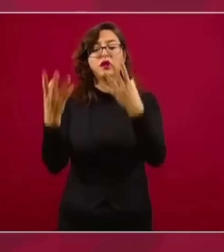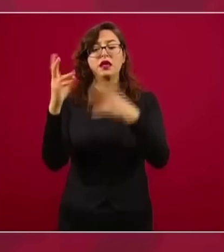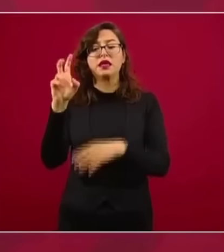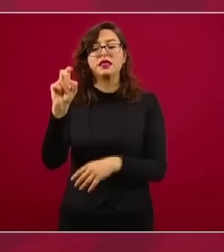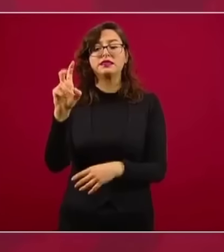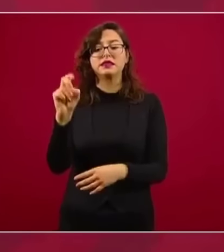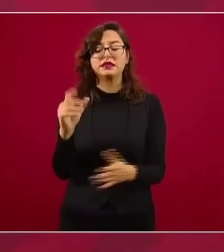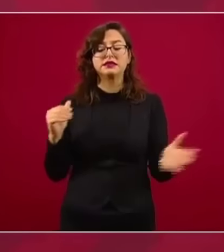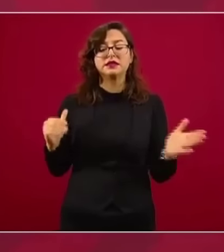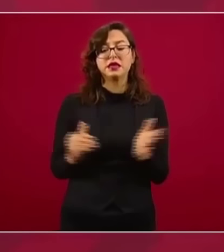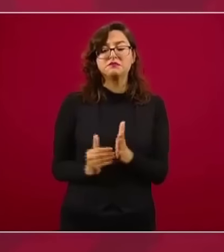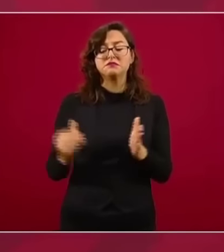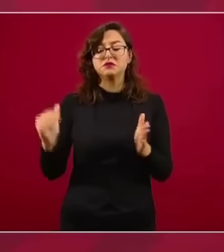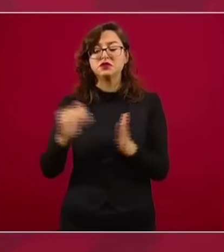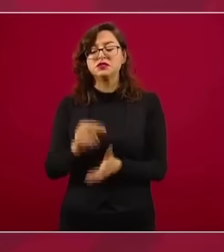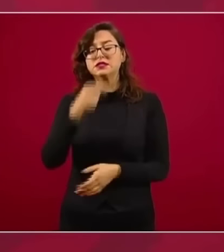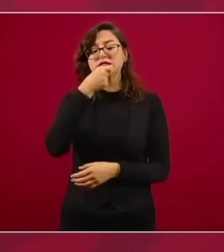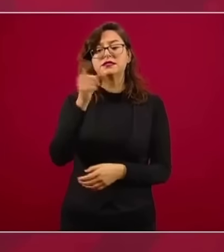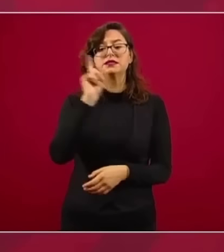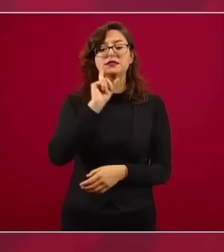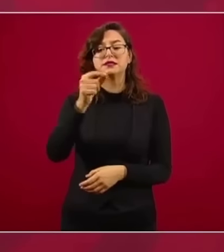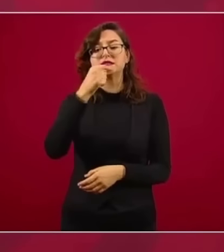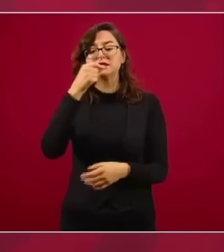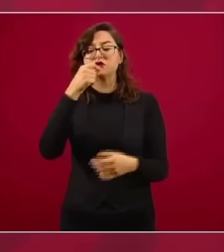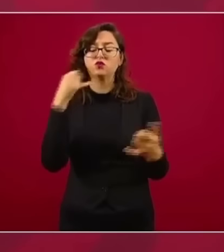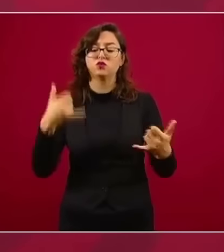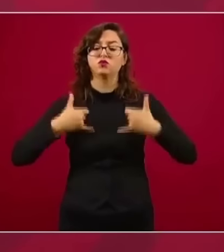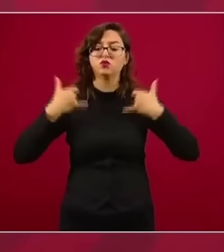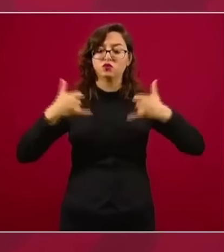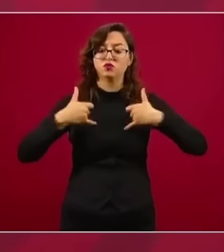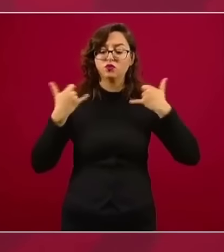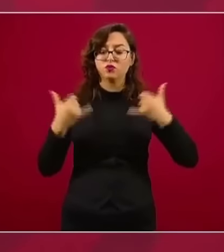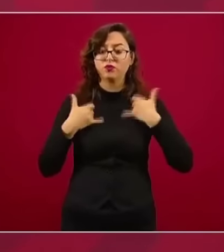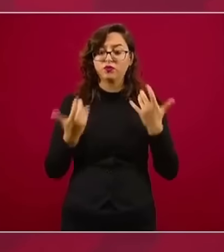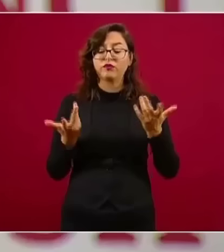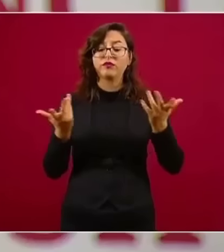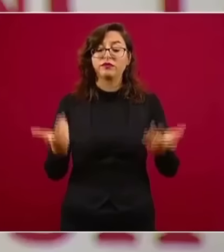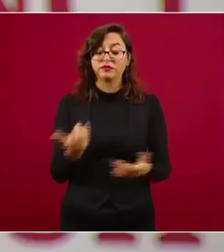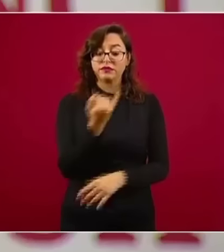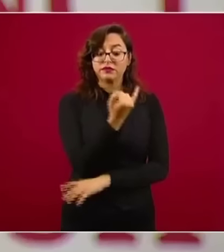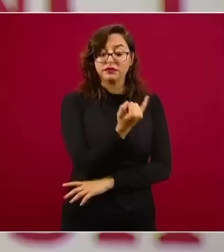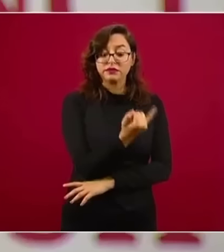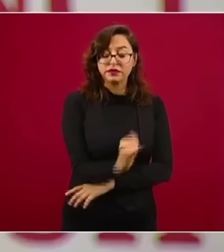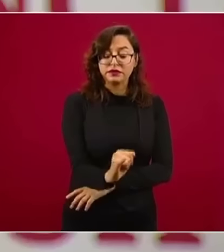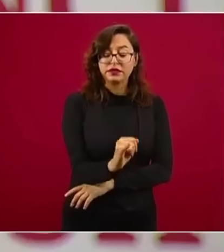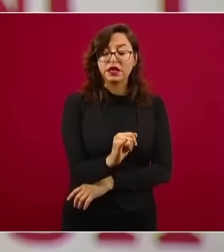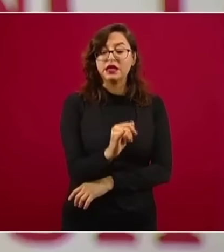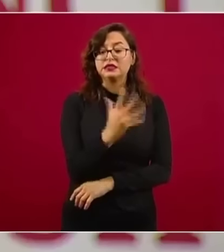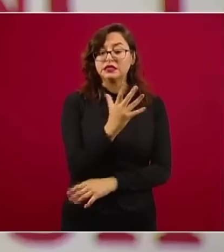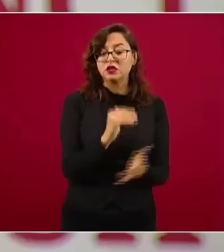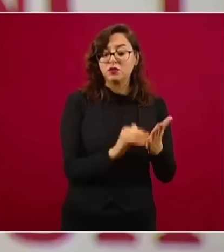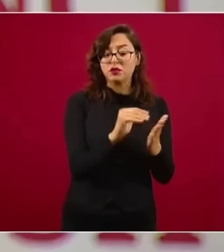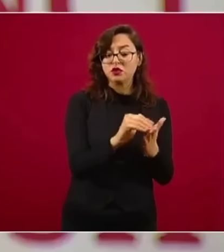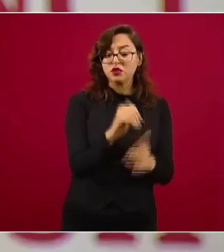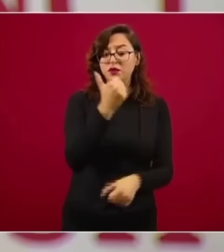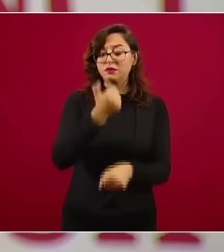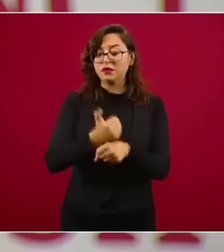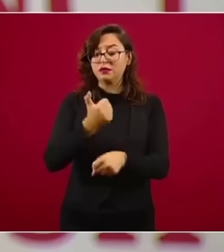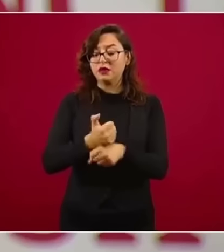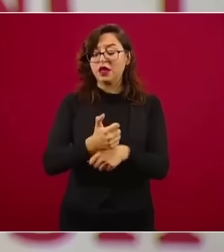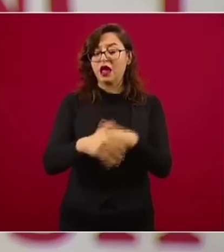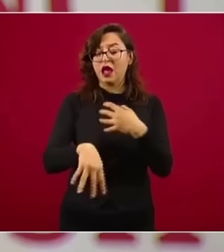y niños, de jóvenes. Ahí están las cifras, en preescolar son casi 5 millones, en primaria